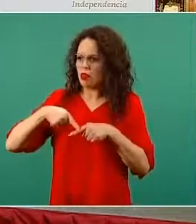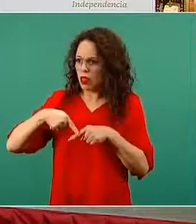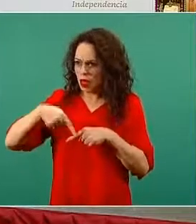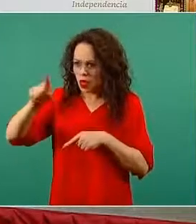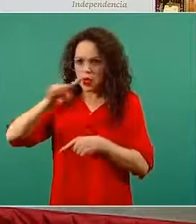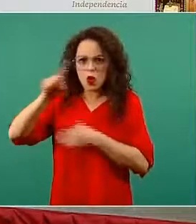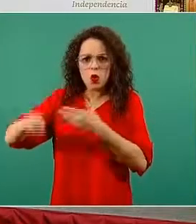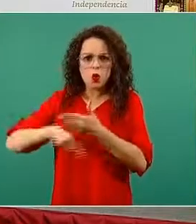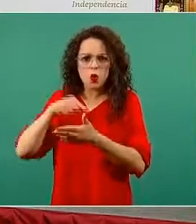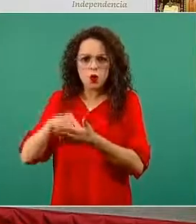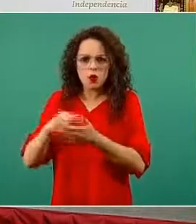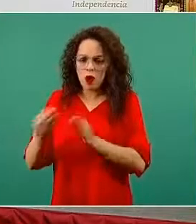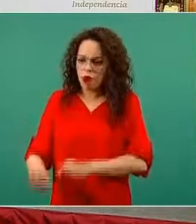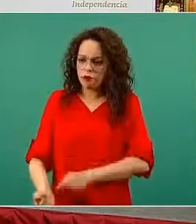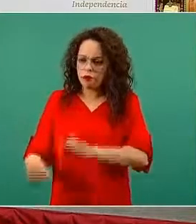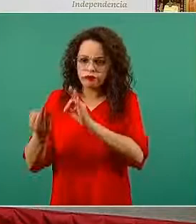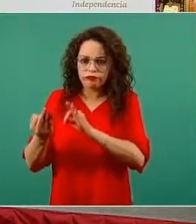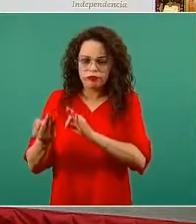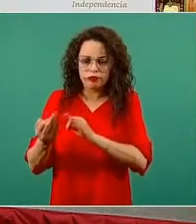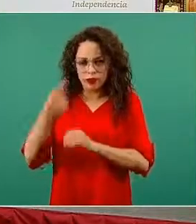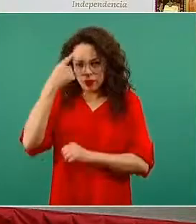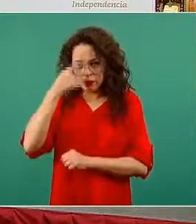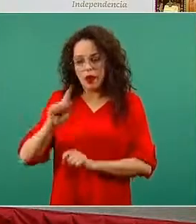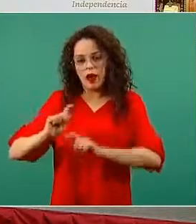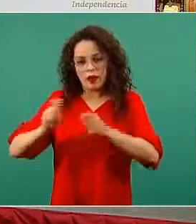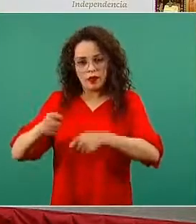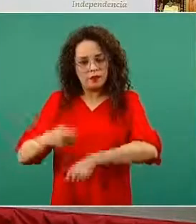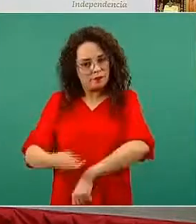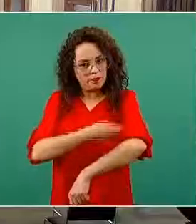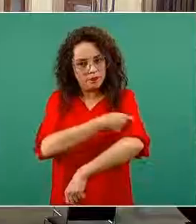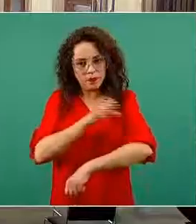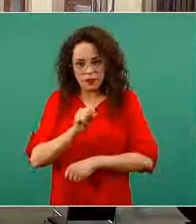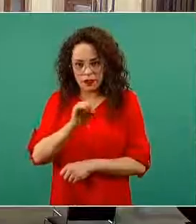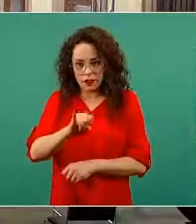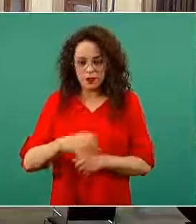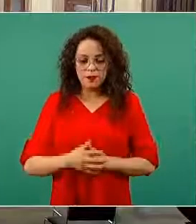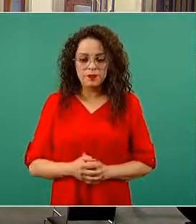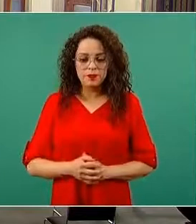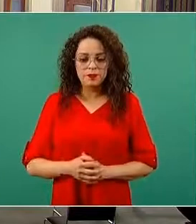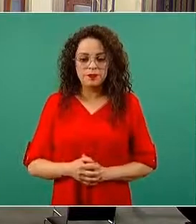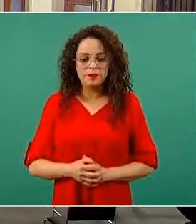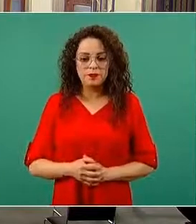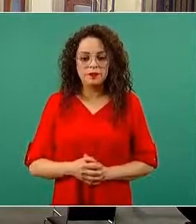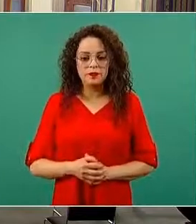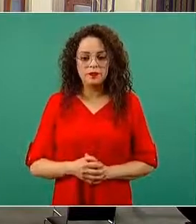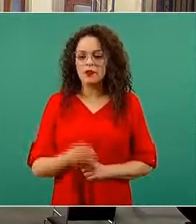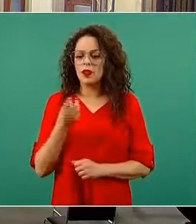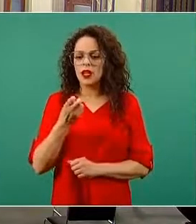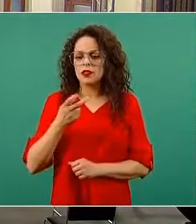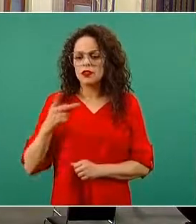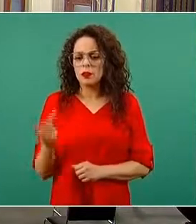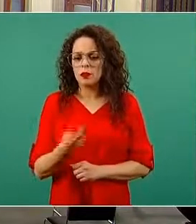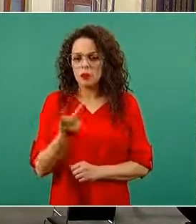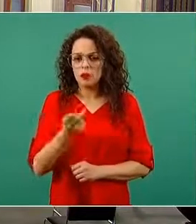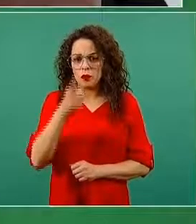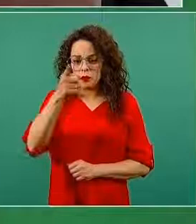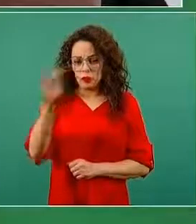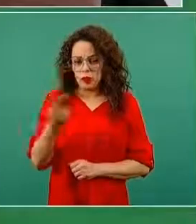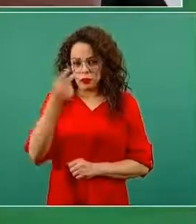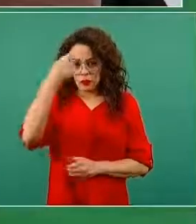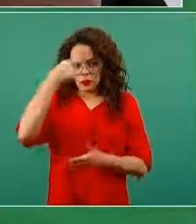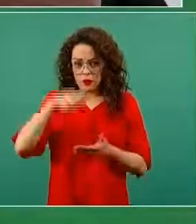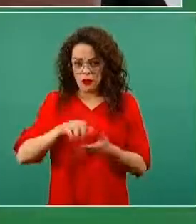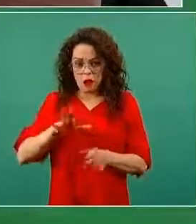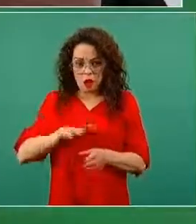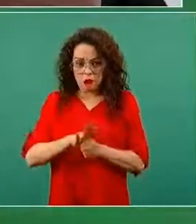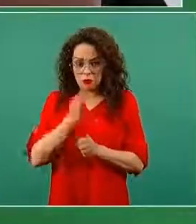directamente a los lugares de vacunación para recibir la vacuna. ¿Y estas preguntas y este filtro serán suficientes para evitar que,